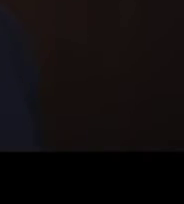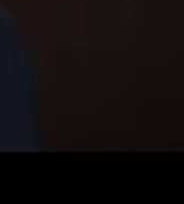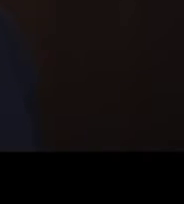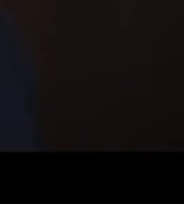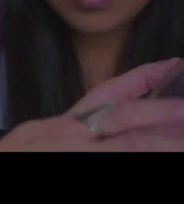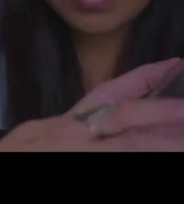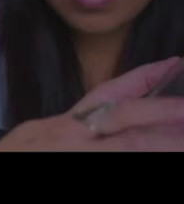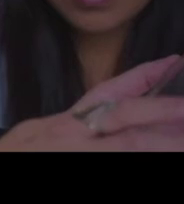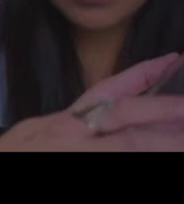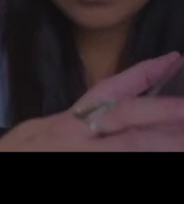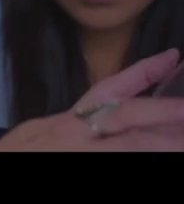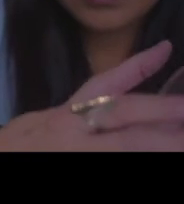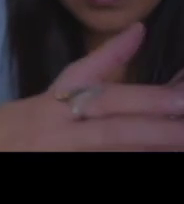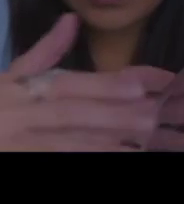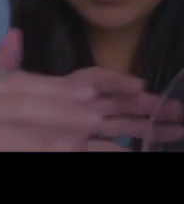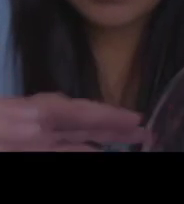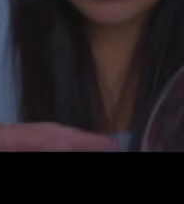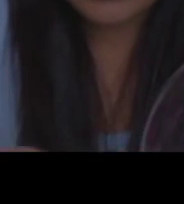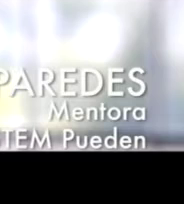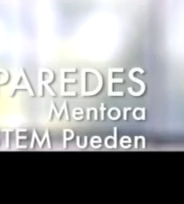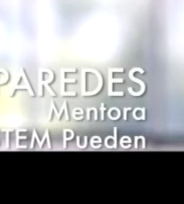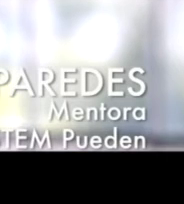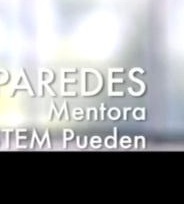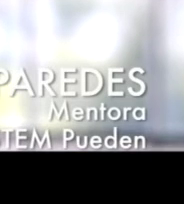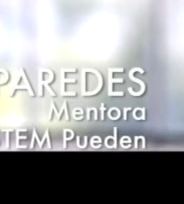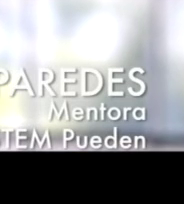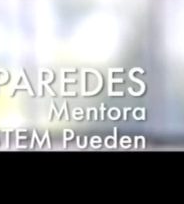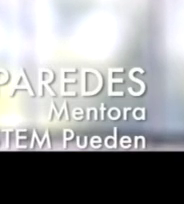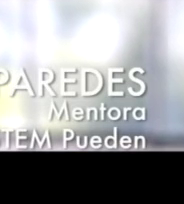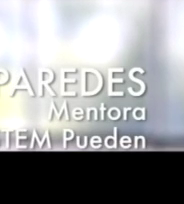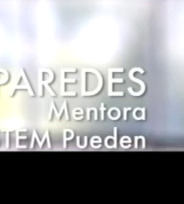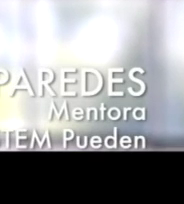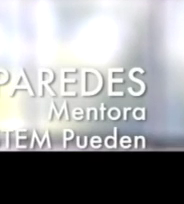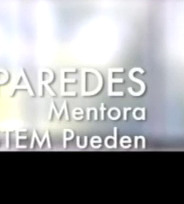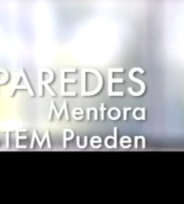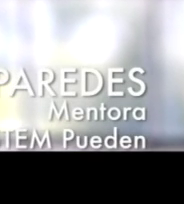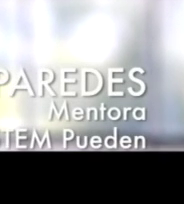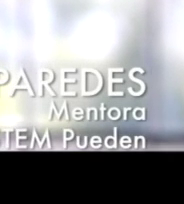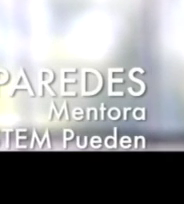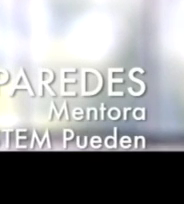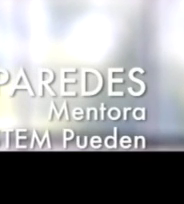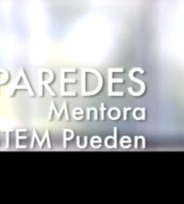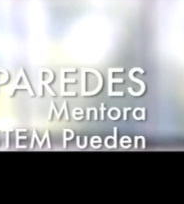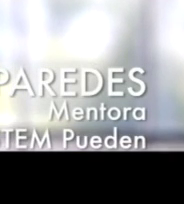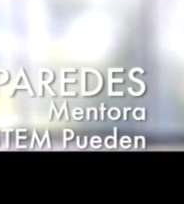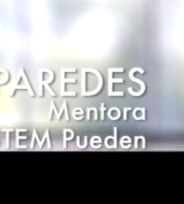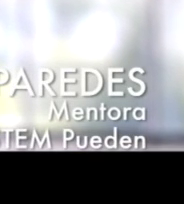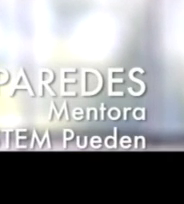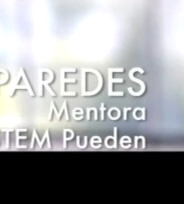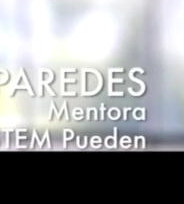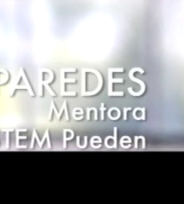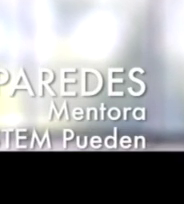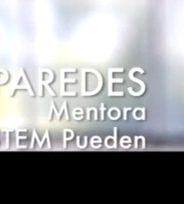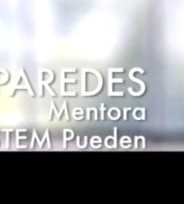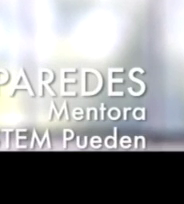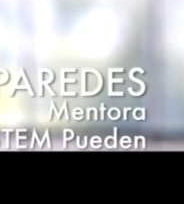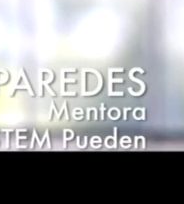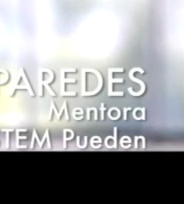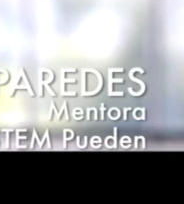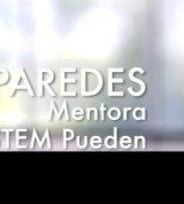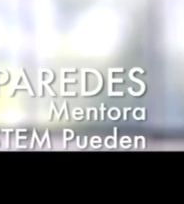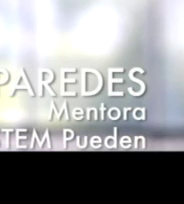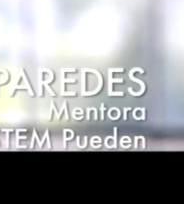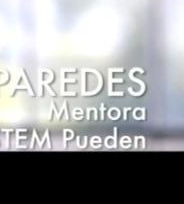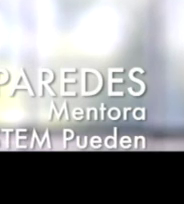yo, les gustaría llegar muy lejos. Que en tu vocabulario no exista el no se puede, porque solamente tú sabes